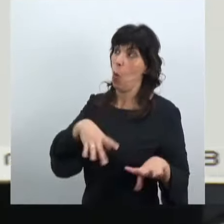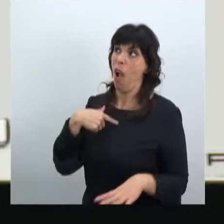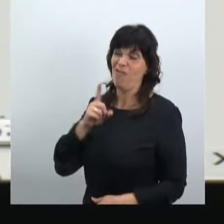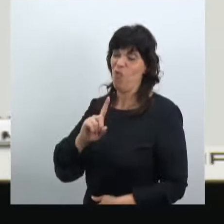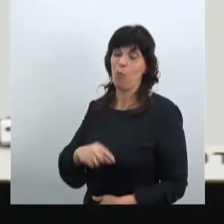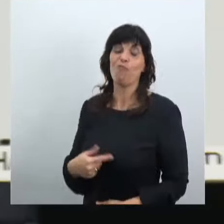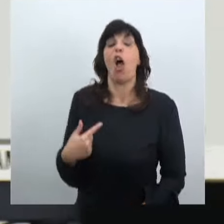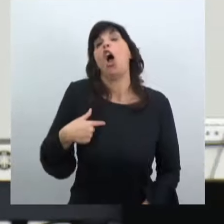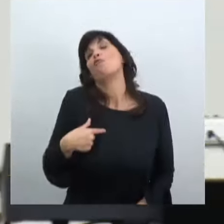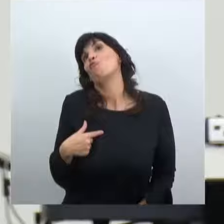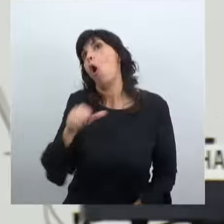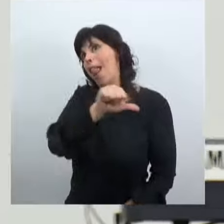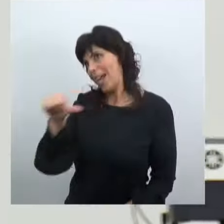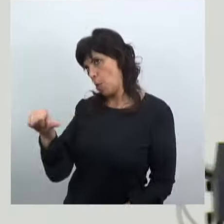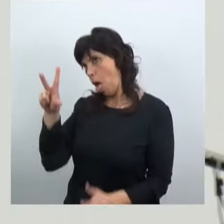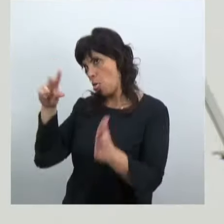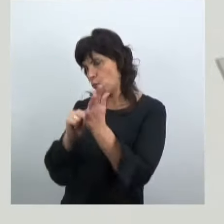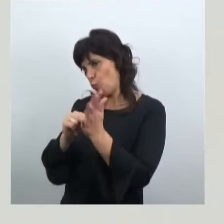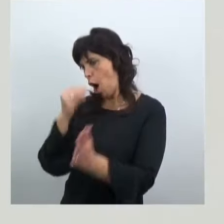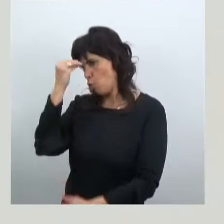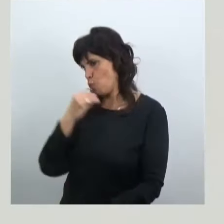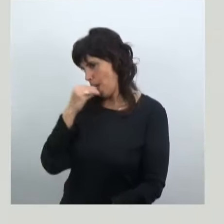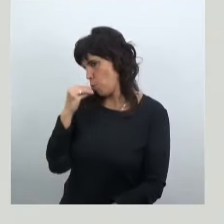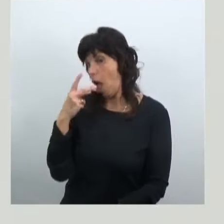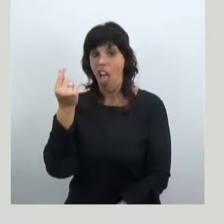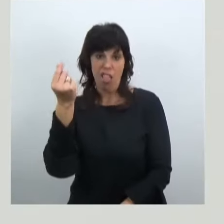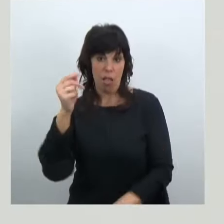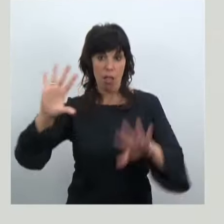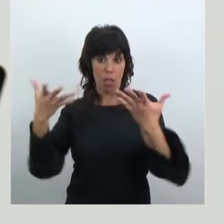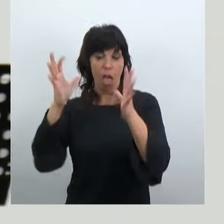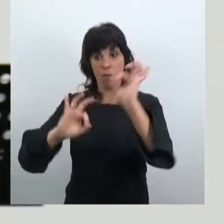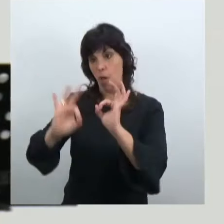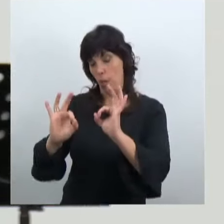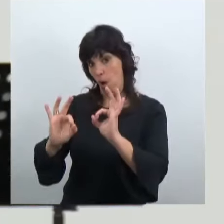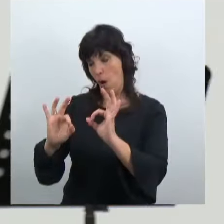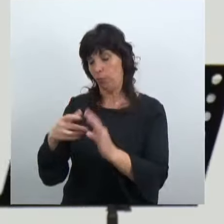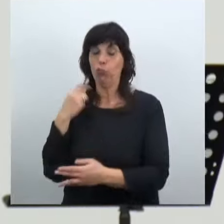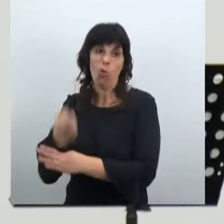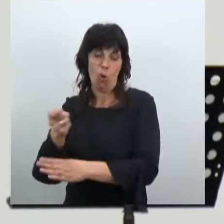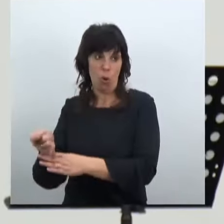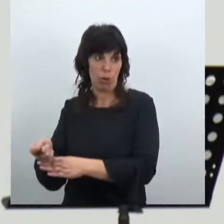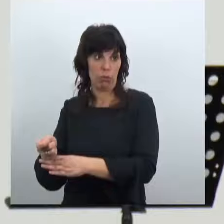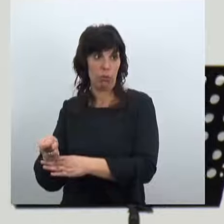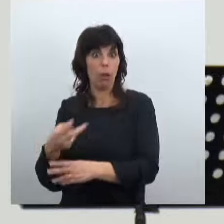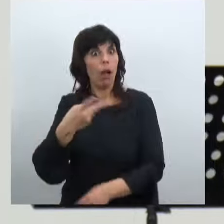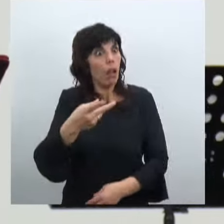ayuno 2 veces a la semana y yo diezmo. Ayunar es bueno, diezmar es bueno, pero ahora